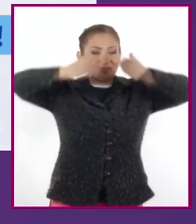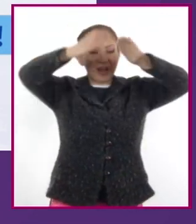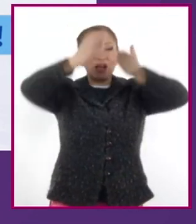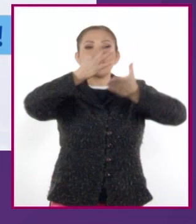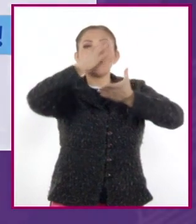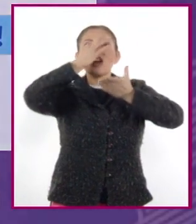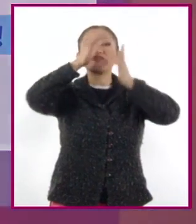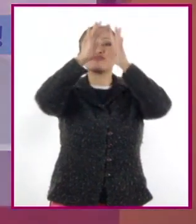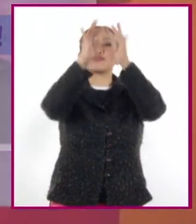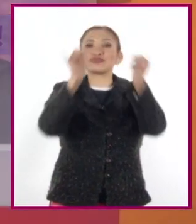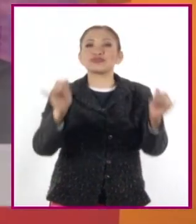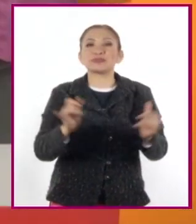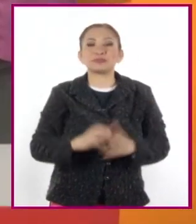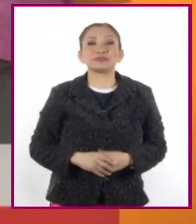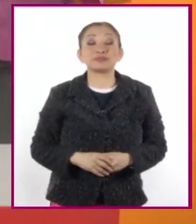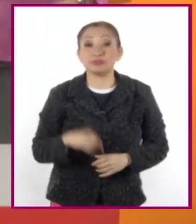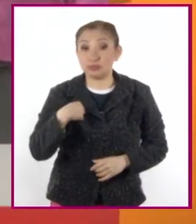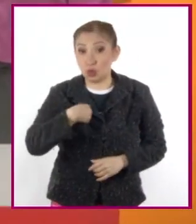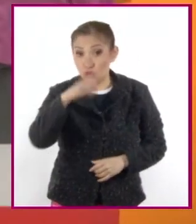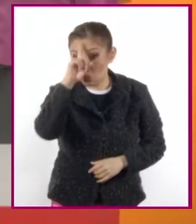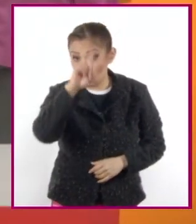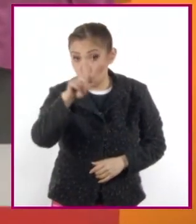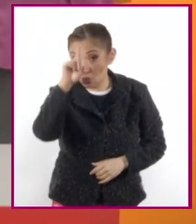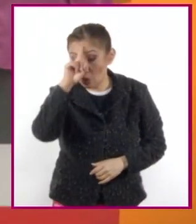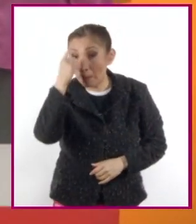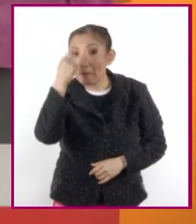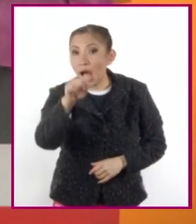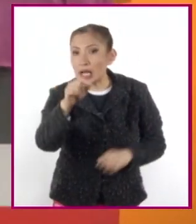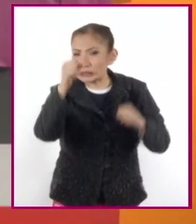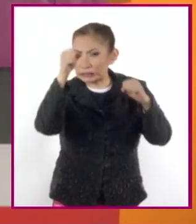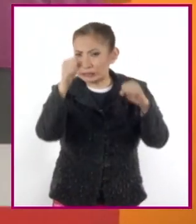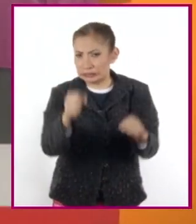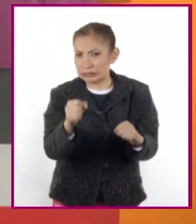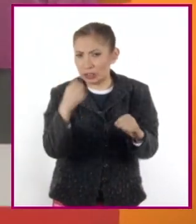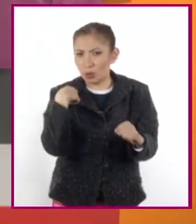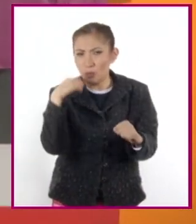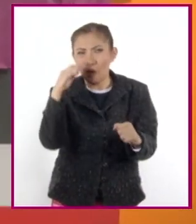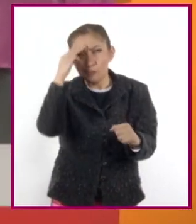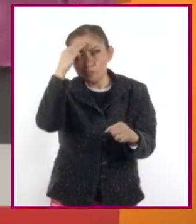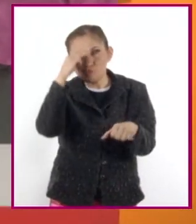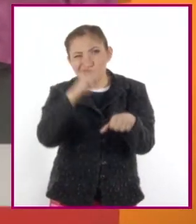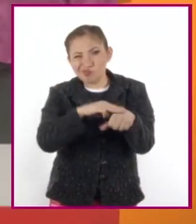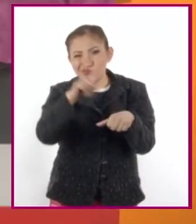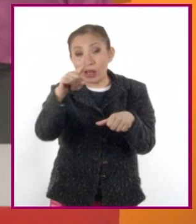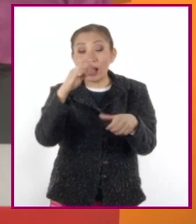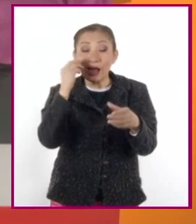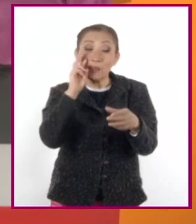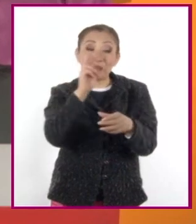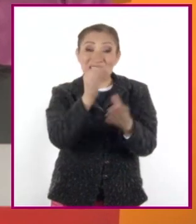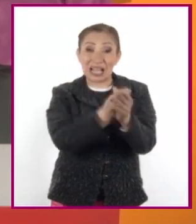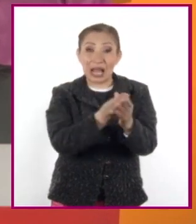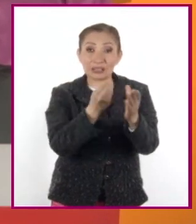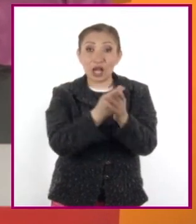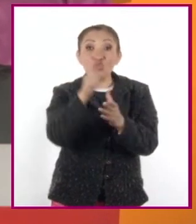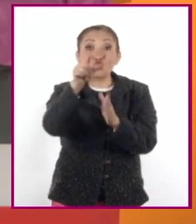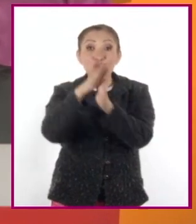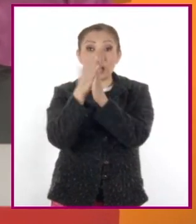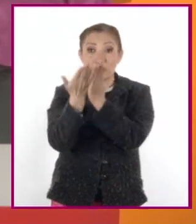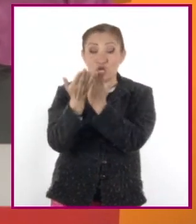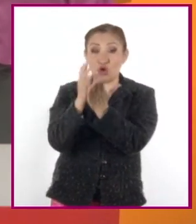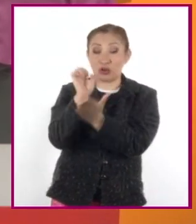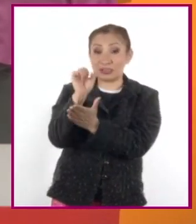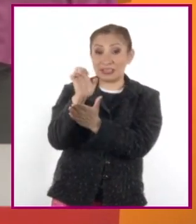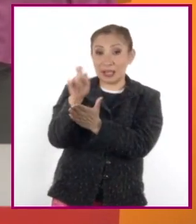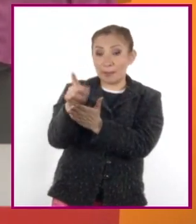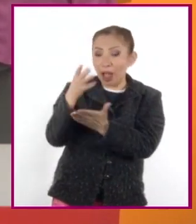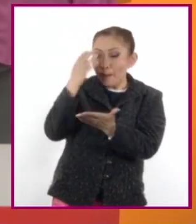Francia. Les sugiero que para reafirmar lo visto en esta sesión, localicen en sus libros de texto